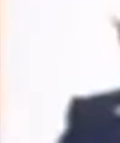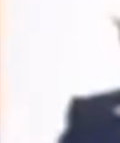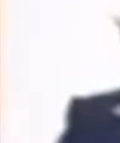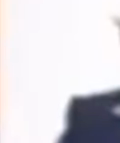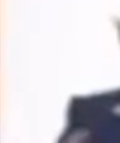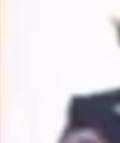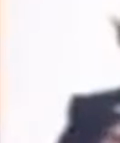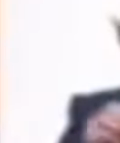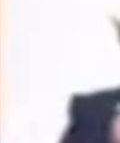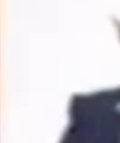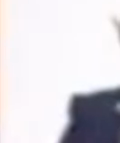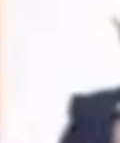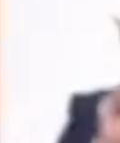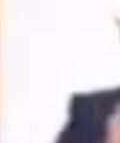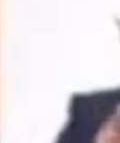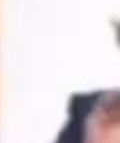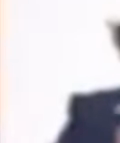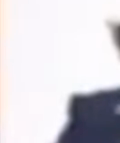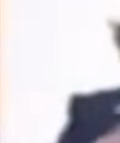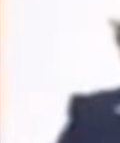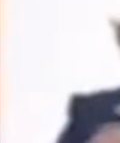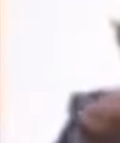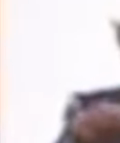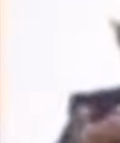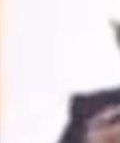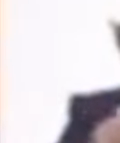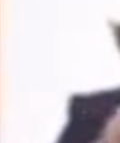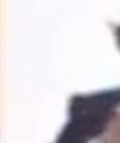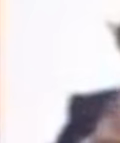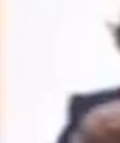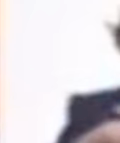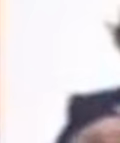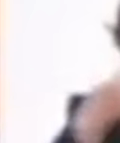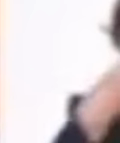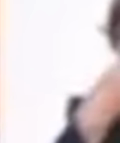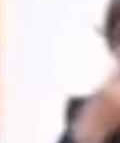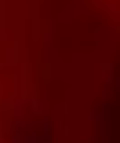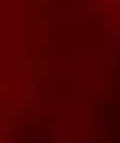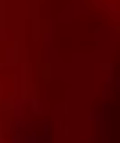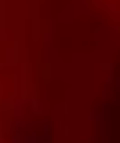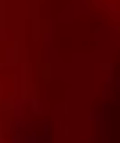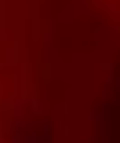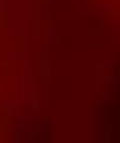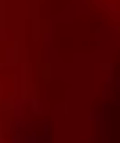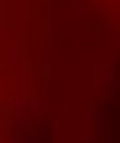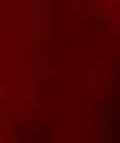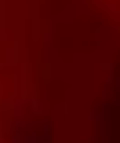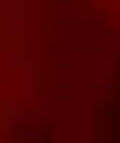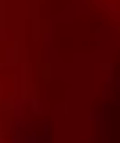se ha convertido en un pretexto para entregarle el país a una mafia que ve al Estado como un botín.